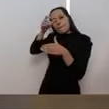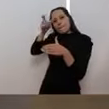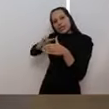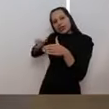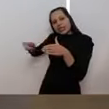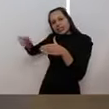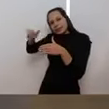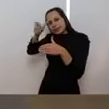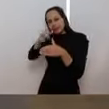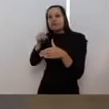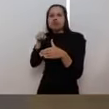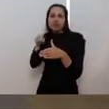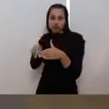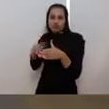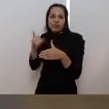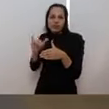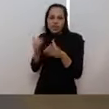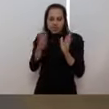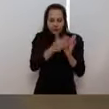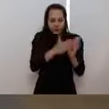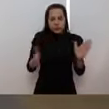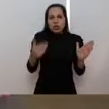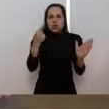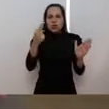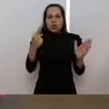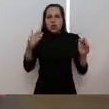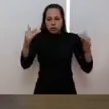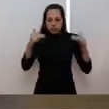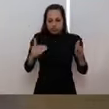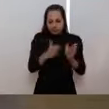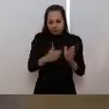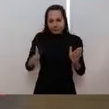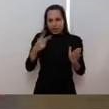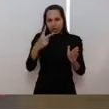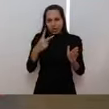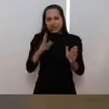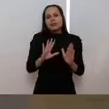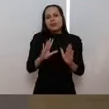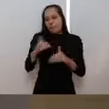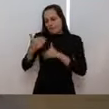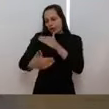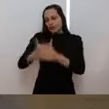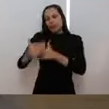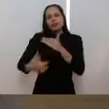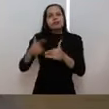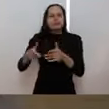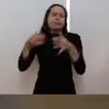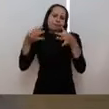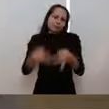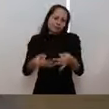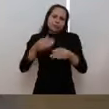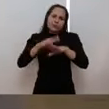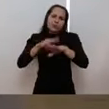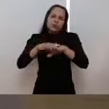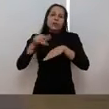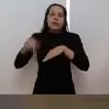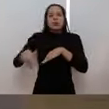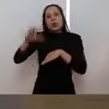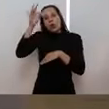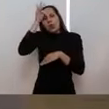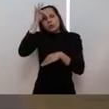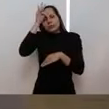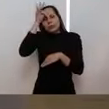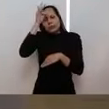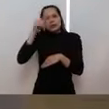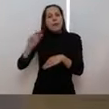estas fueron las fase 1 y etapa 1 y 2 de este proceso a este respecto les tengo que decir que el hospital es fue las